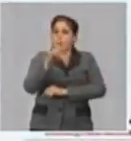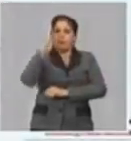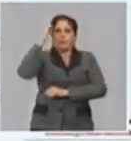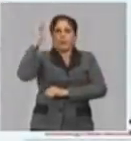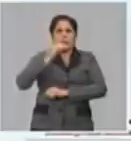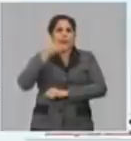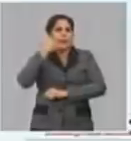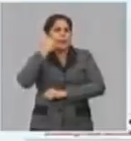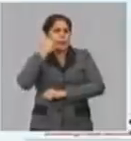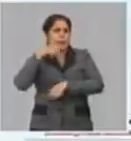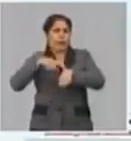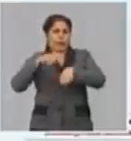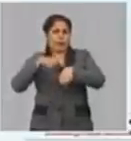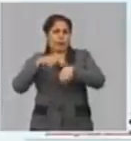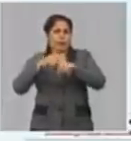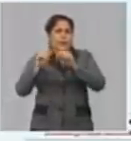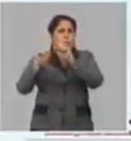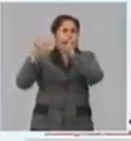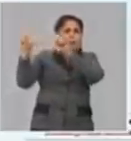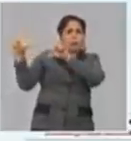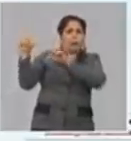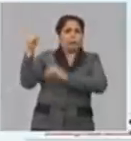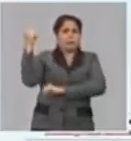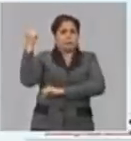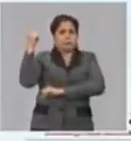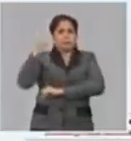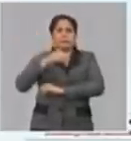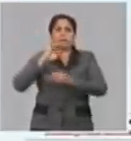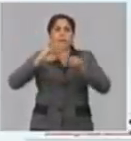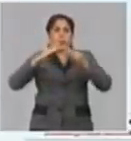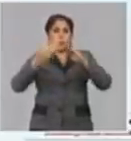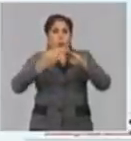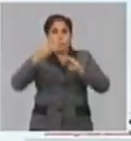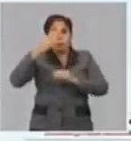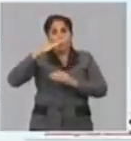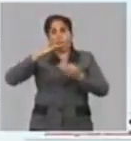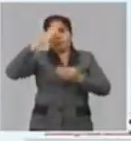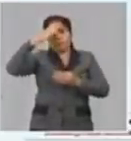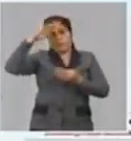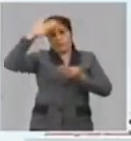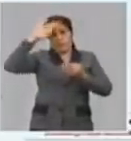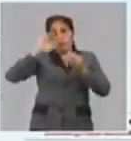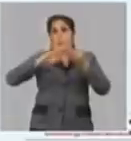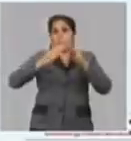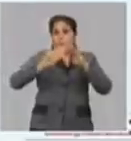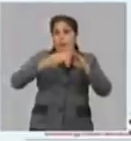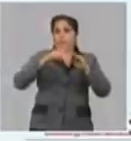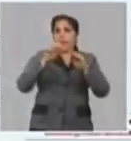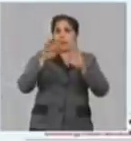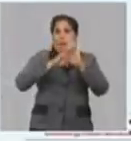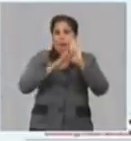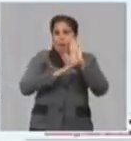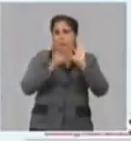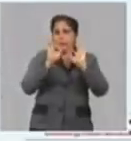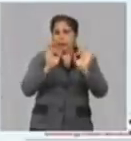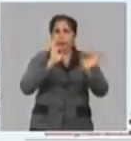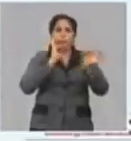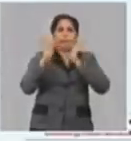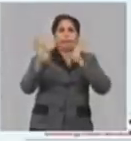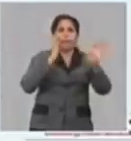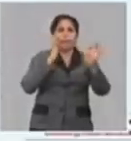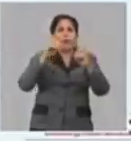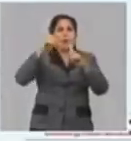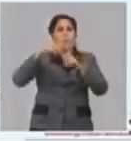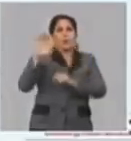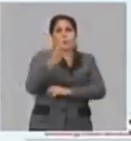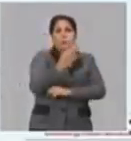casi ahora mismo, creo que está ya puesto en Cuba Debate, y allí tienen la información para que sepan cuáles son los establecimientos que en todo el